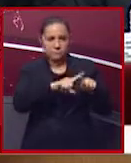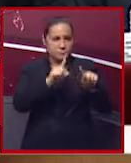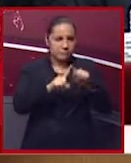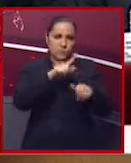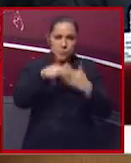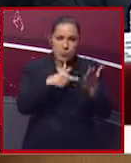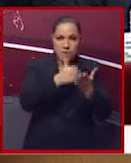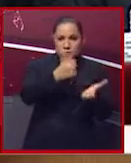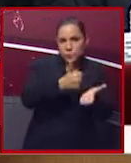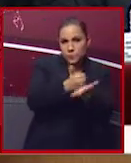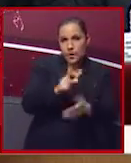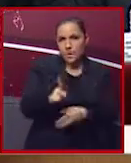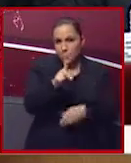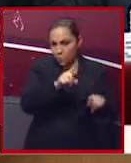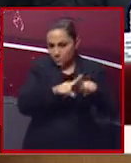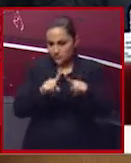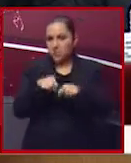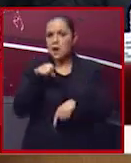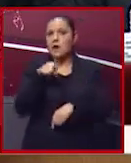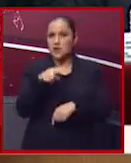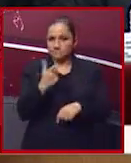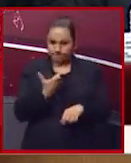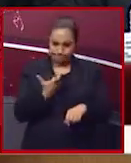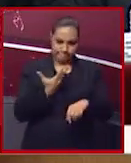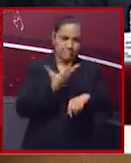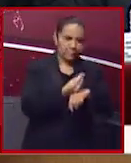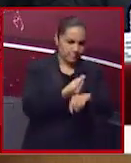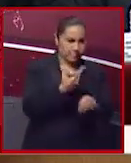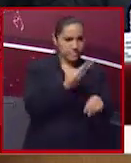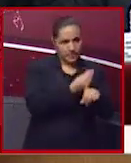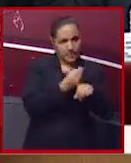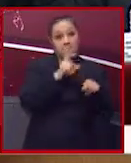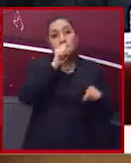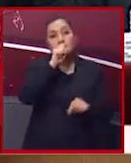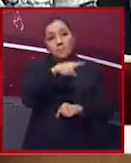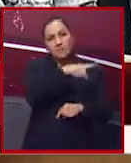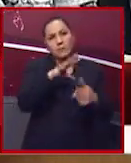Maya, que beneficiará al turismo en los estados del sur del país.